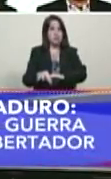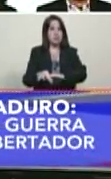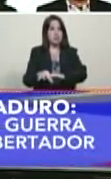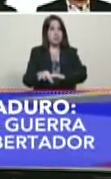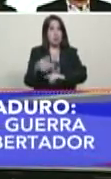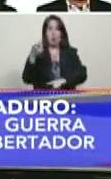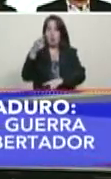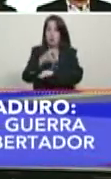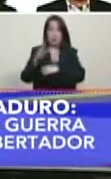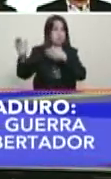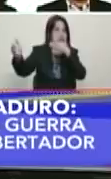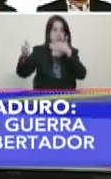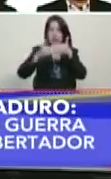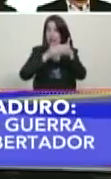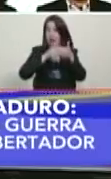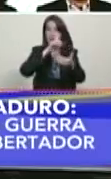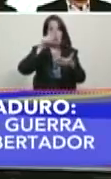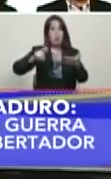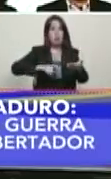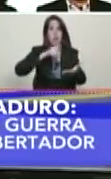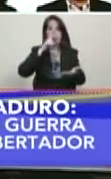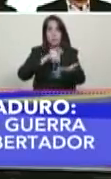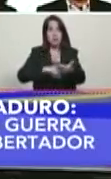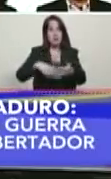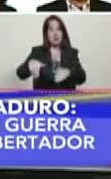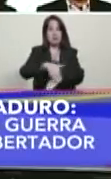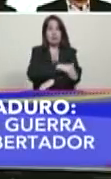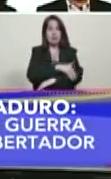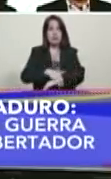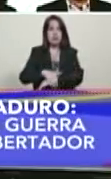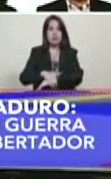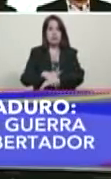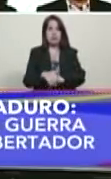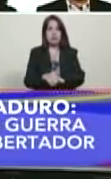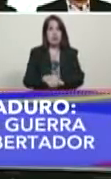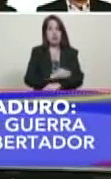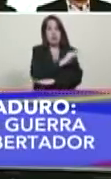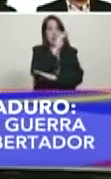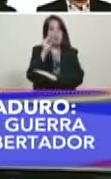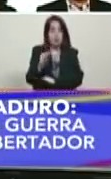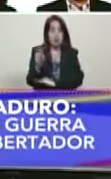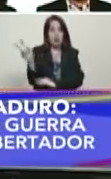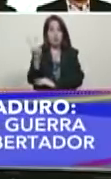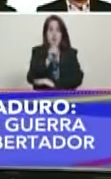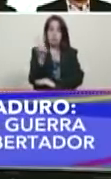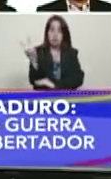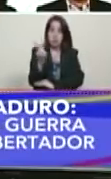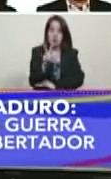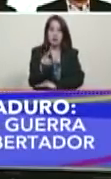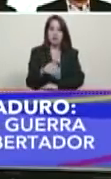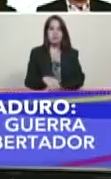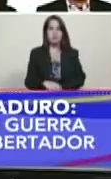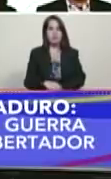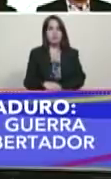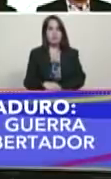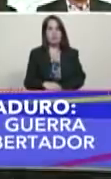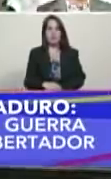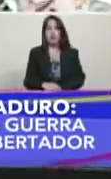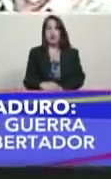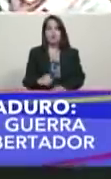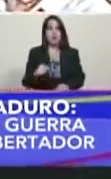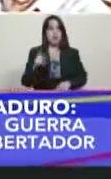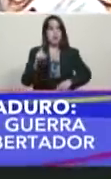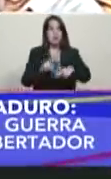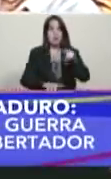total y absolutamente esos pasos fronterizos para proteger a venezuela de delincuentes paramilitares